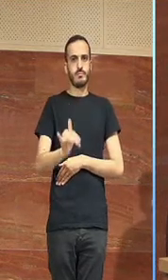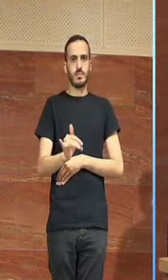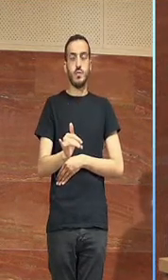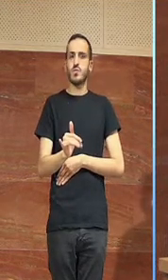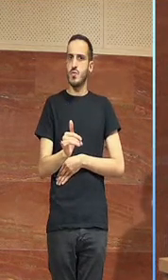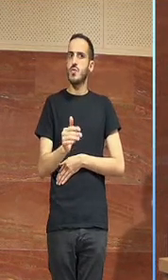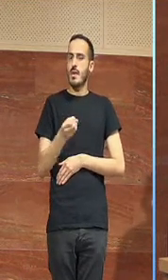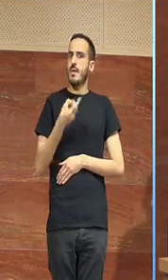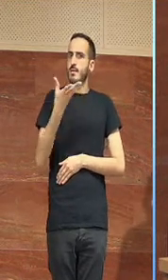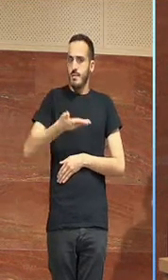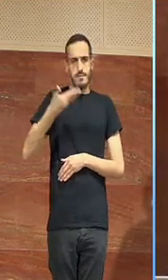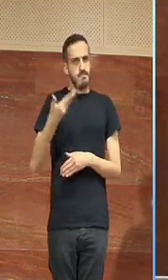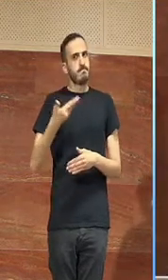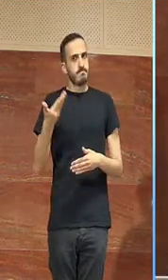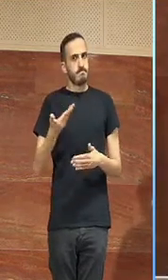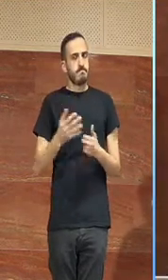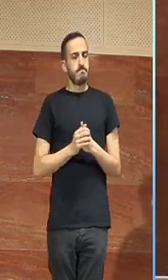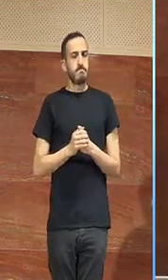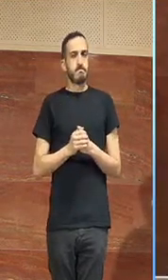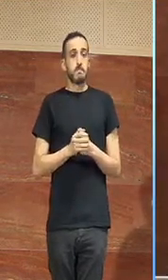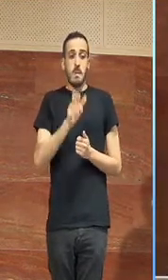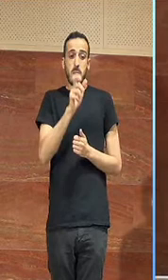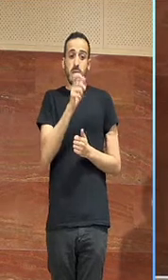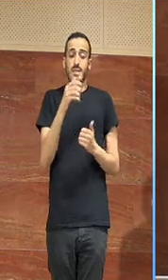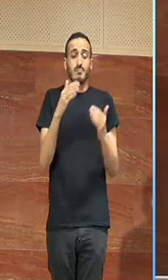cifra importante a mantener. La gente sin techo